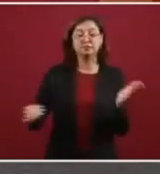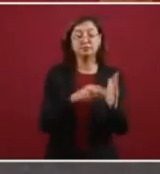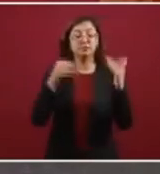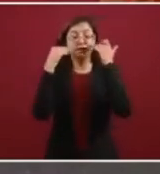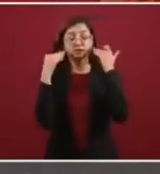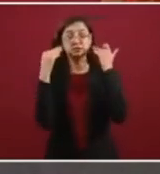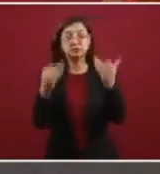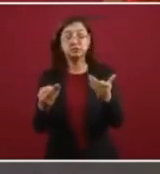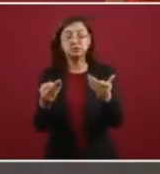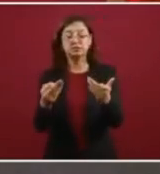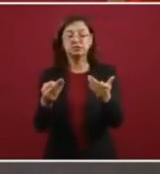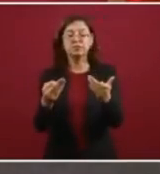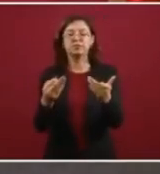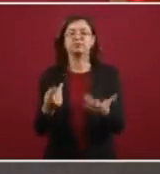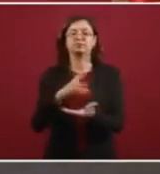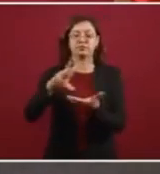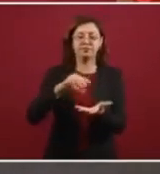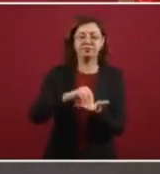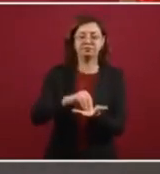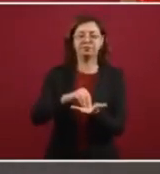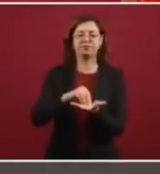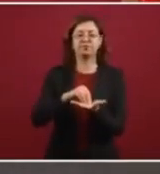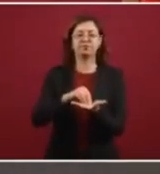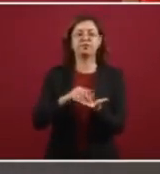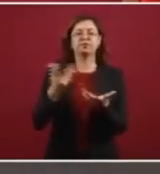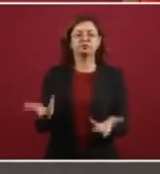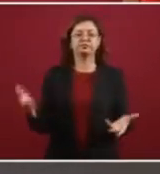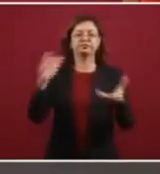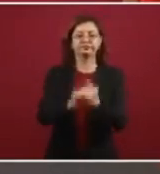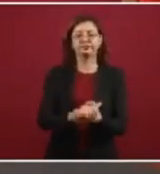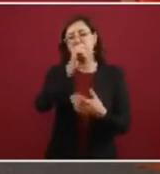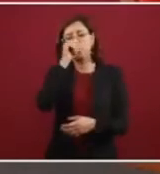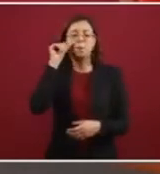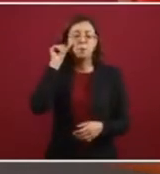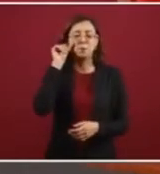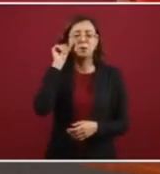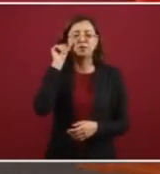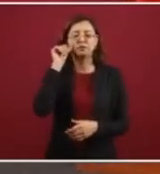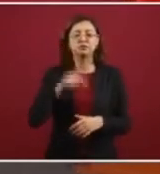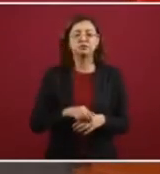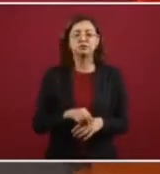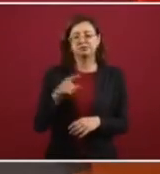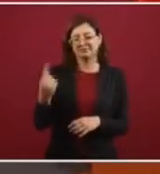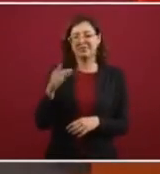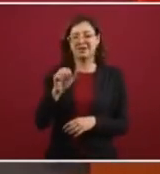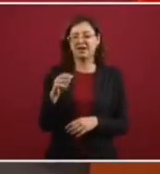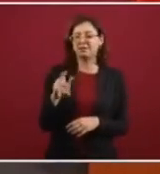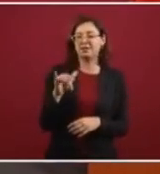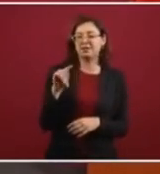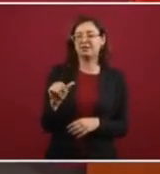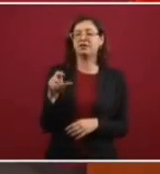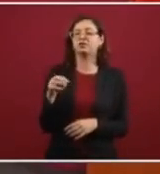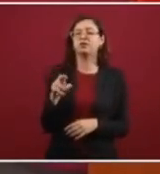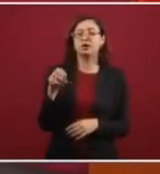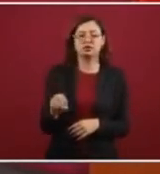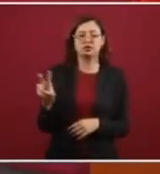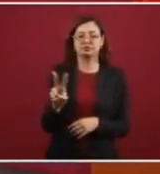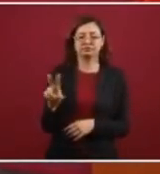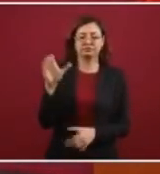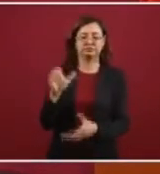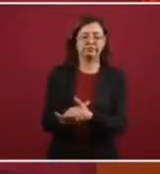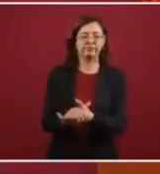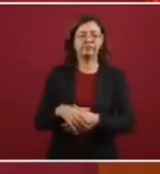testigo en la boda en que se casó Benito Juárez con Carmelita Romero Rubio.